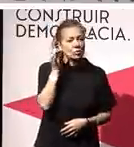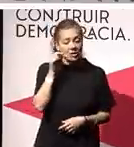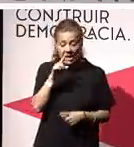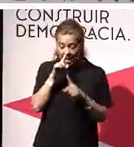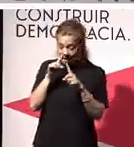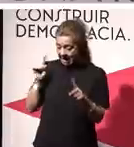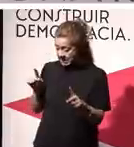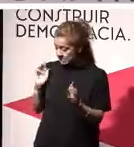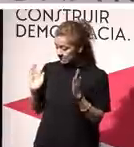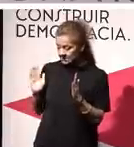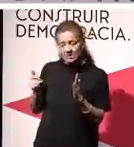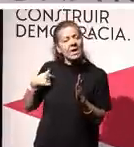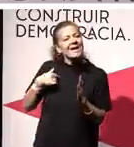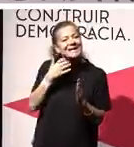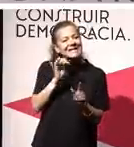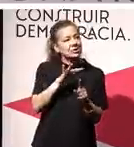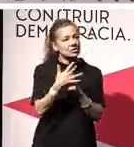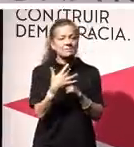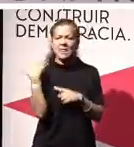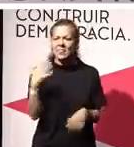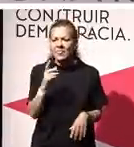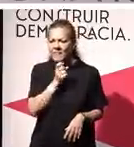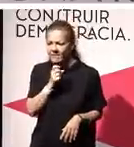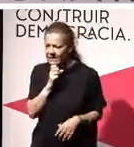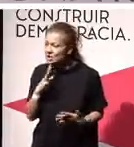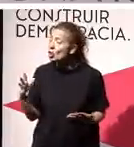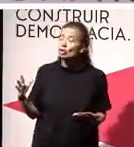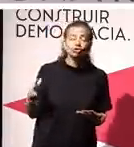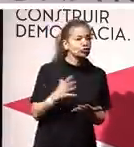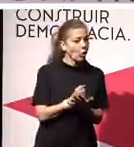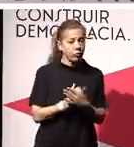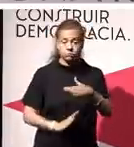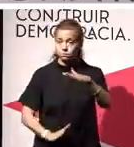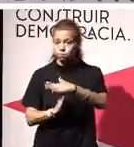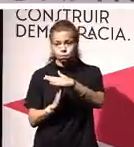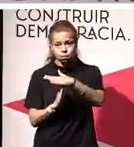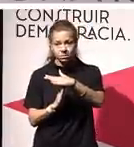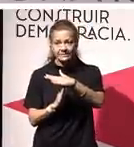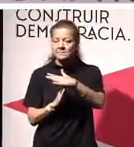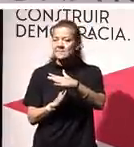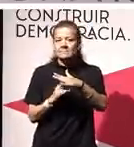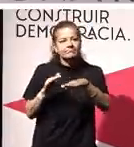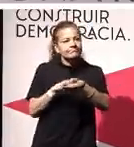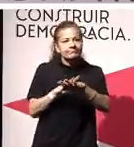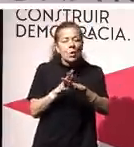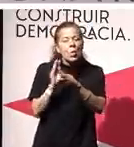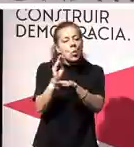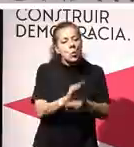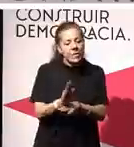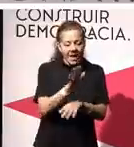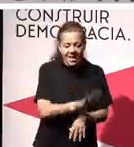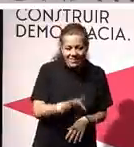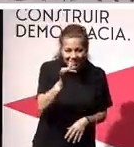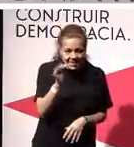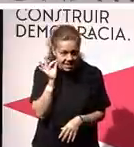quedado claro que cuando las cosas se ponen difíciles, cuando todo, absolutamente todo, se para, es imprescindible seguir cuidando de los niños y de